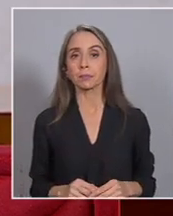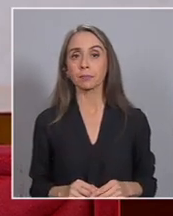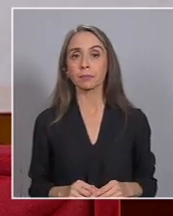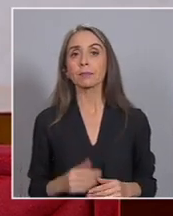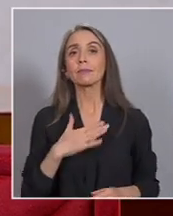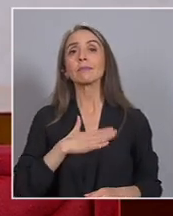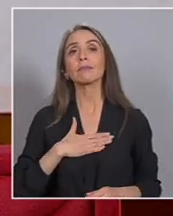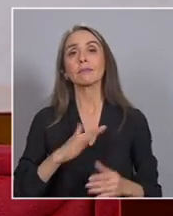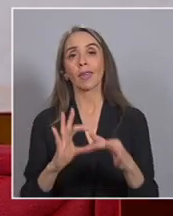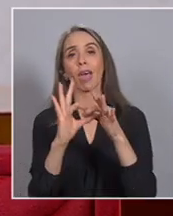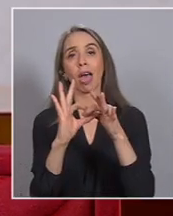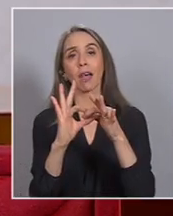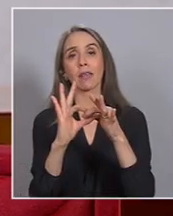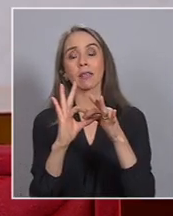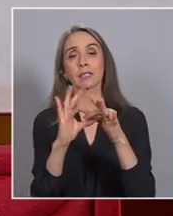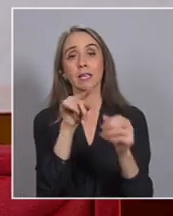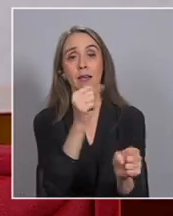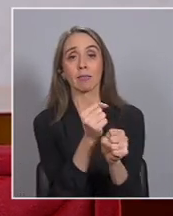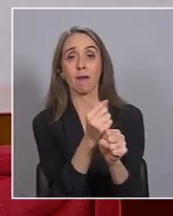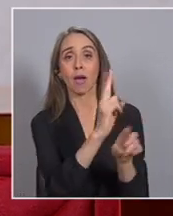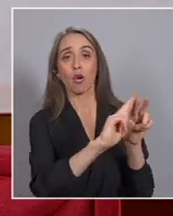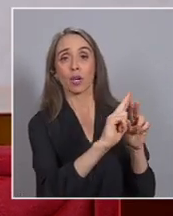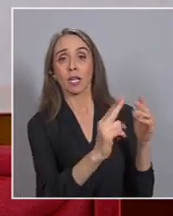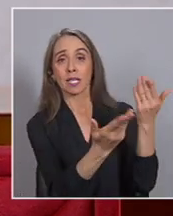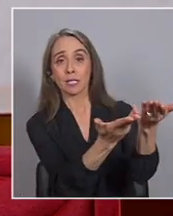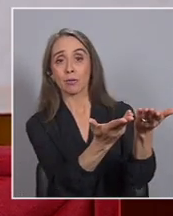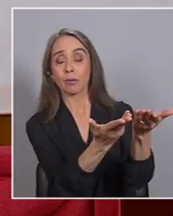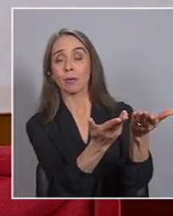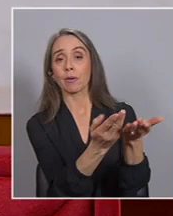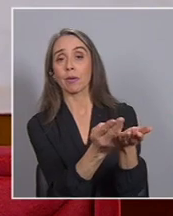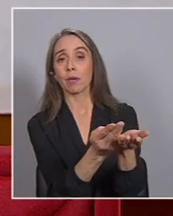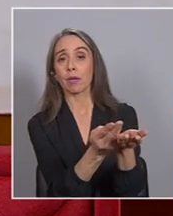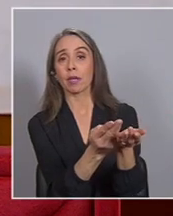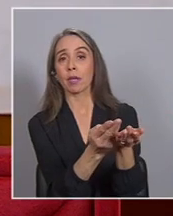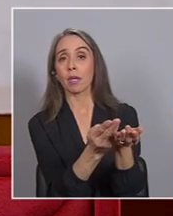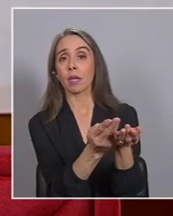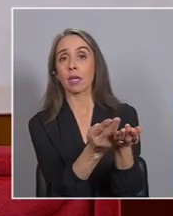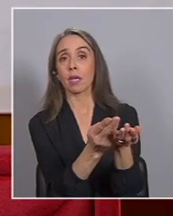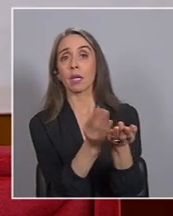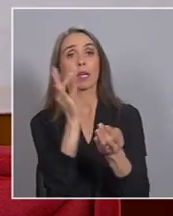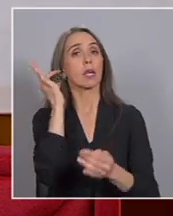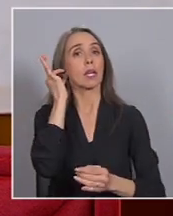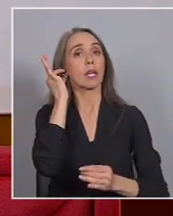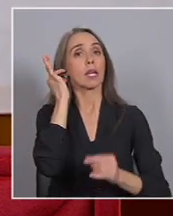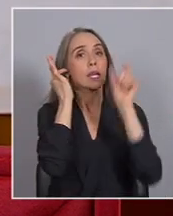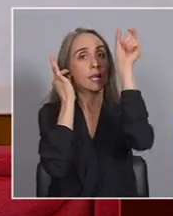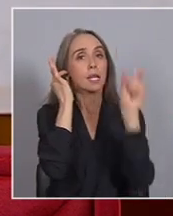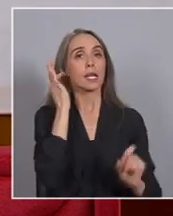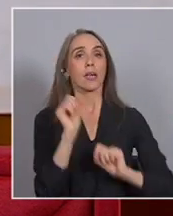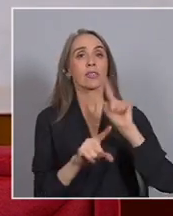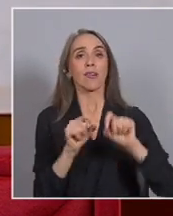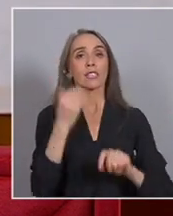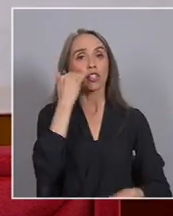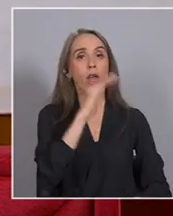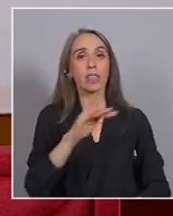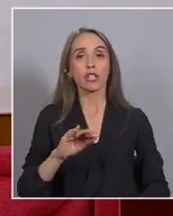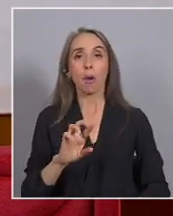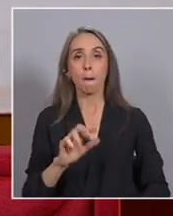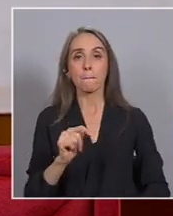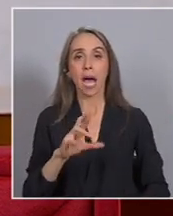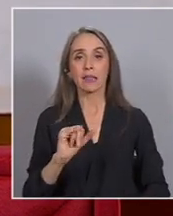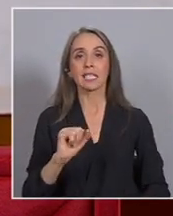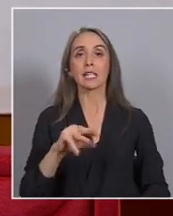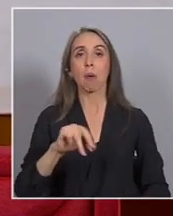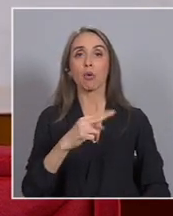Quiero agradecer en esta tarea también a la Defensora de la Niñez, Patricia Muñoz, que además